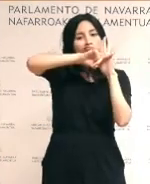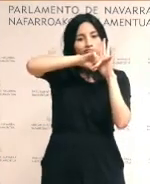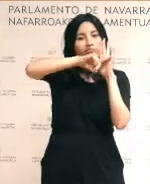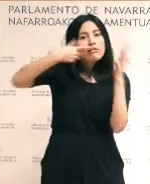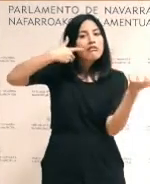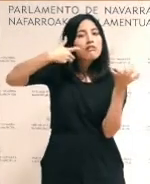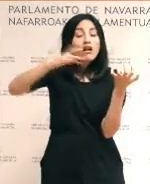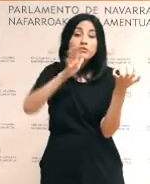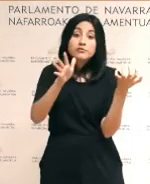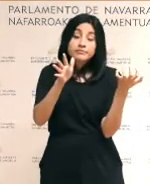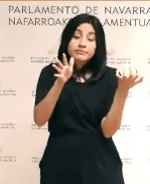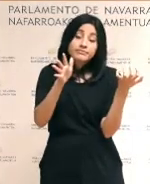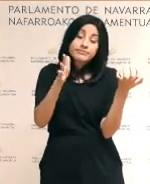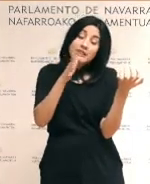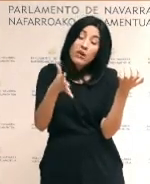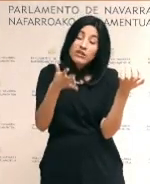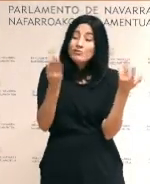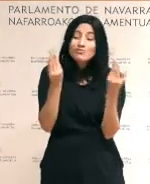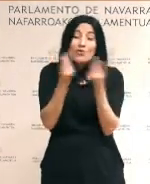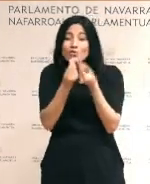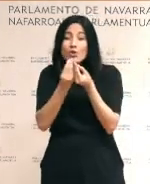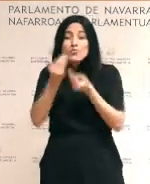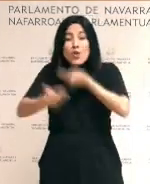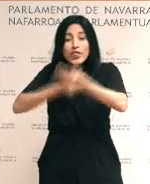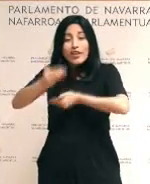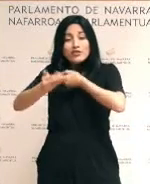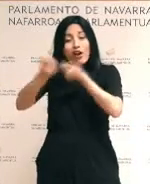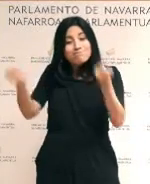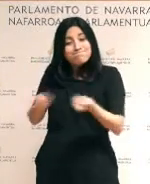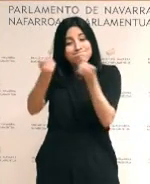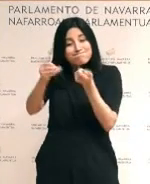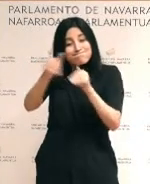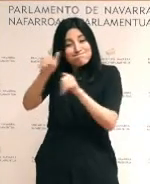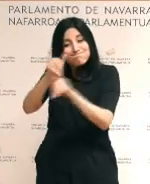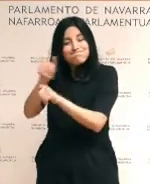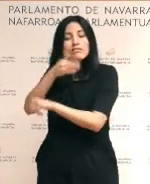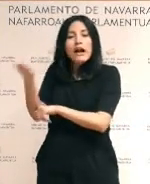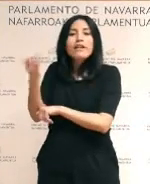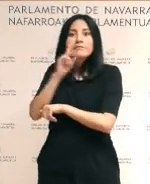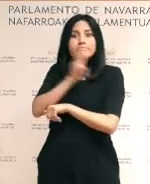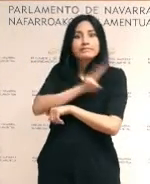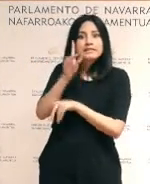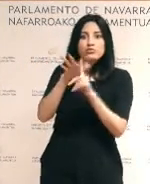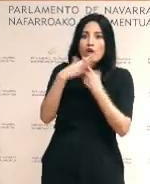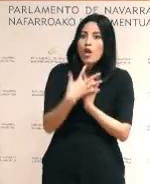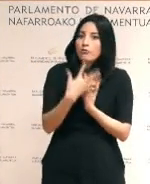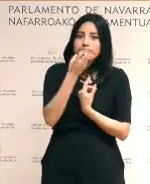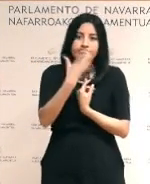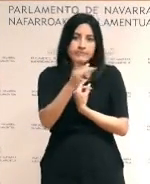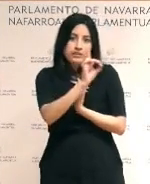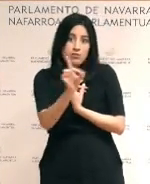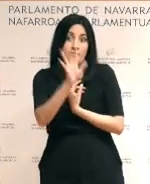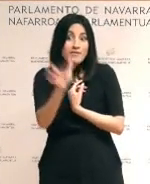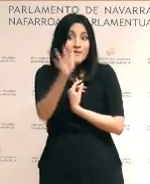que, coincidiendo además con varios procesos electorales, se han hecho públicas presuntas irregularidades que están siendo investigadas por los tribunales de